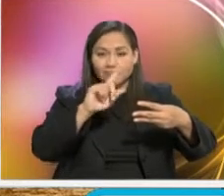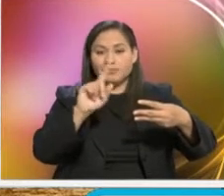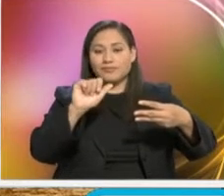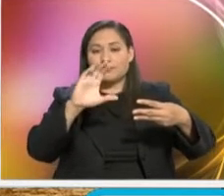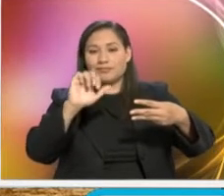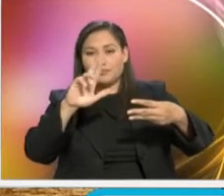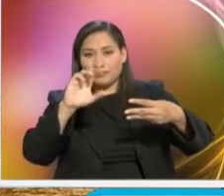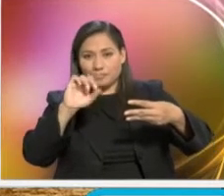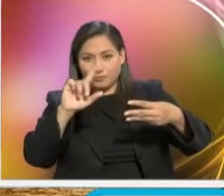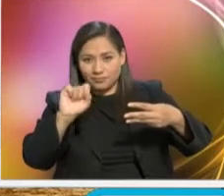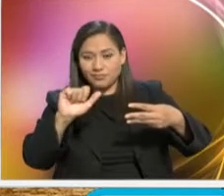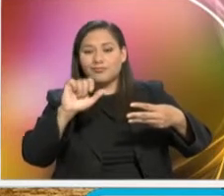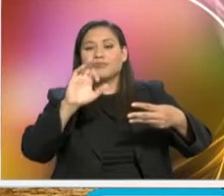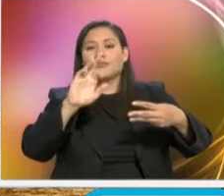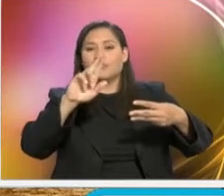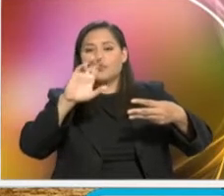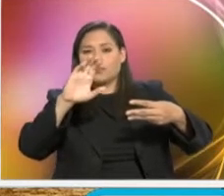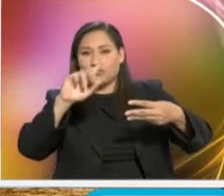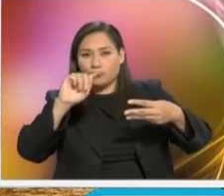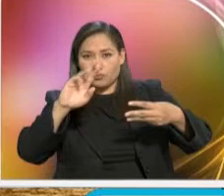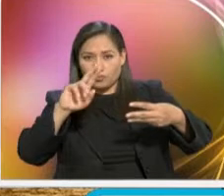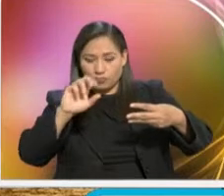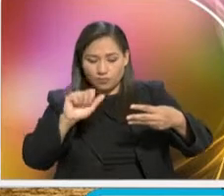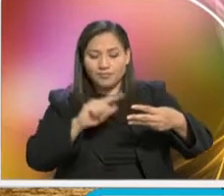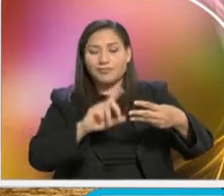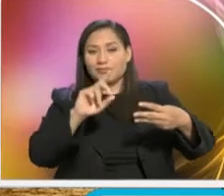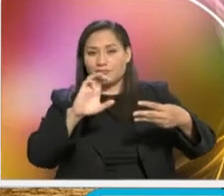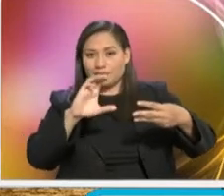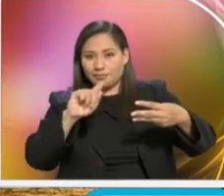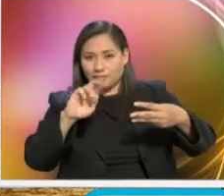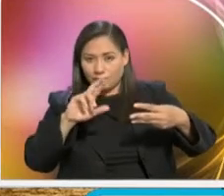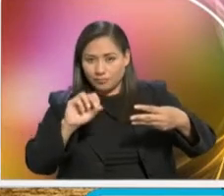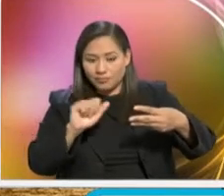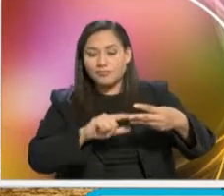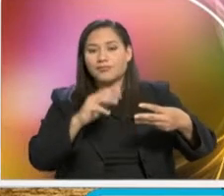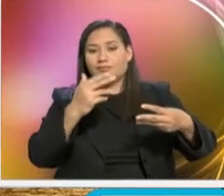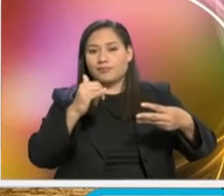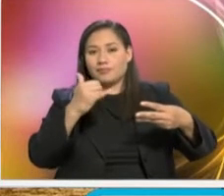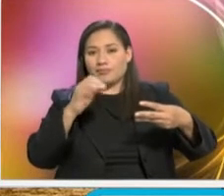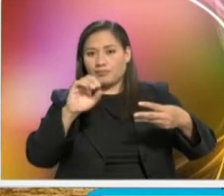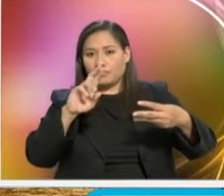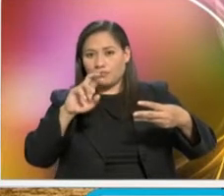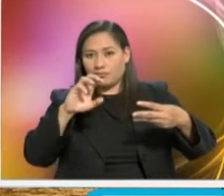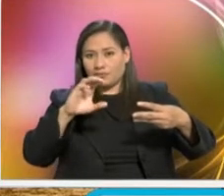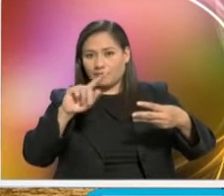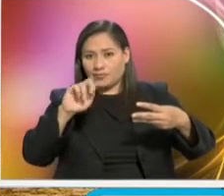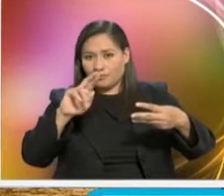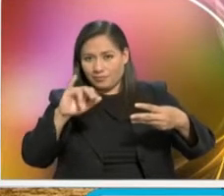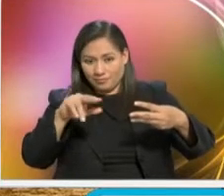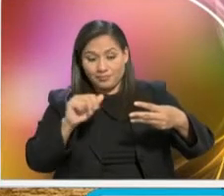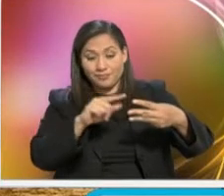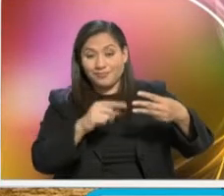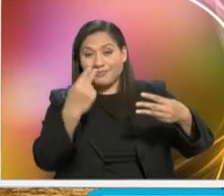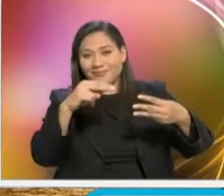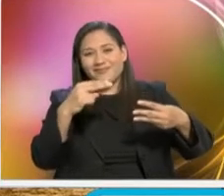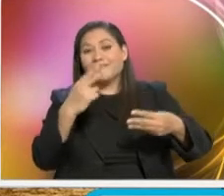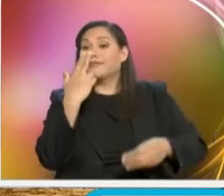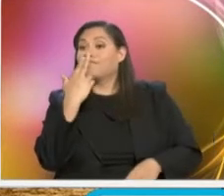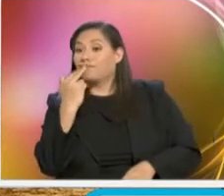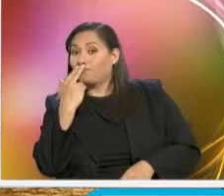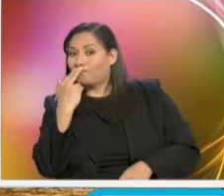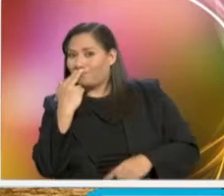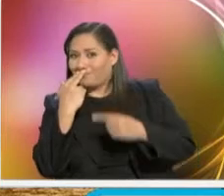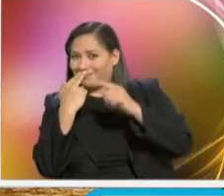sacarosa, fructosa, maltodextrina, dextrosa, porque estos nombres son como con otro... Son exóticos.